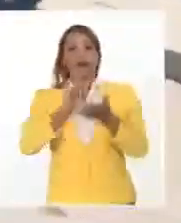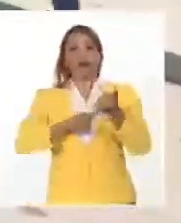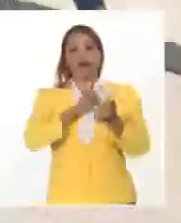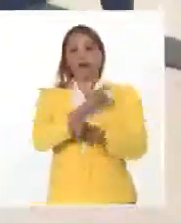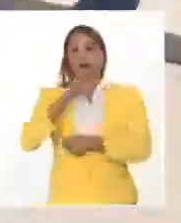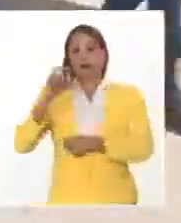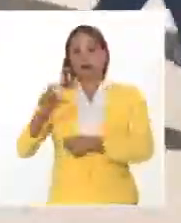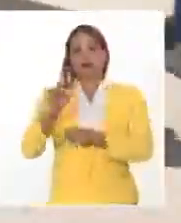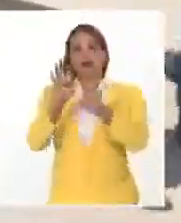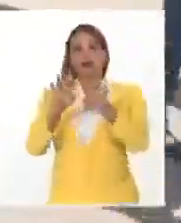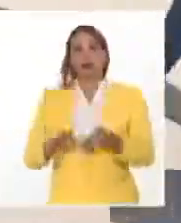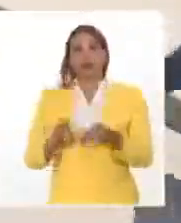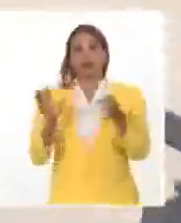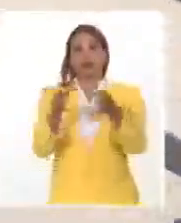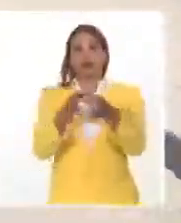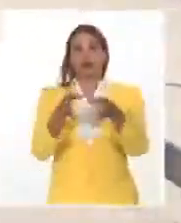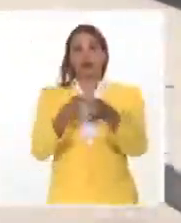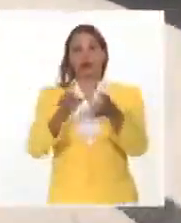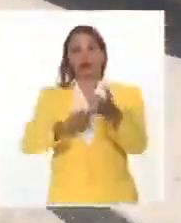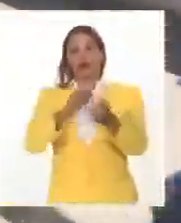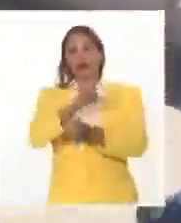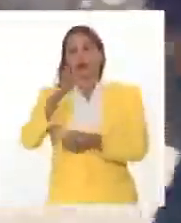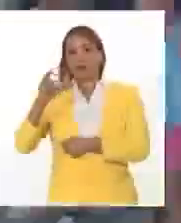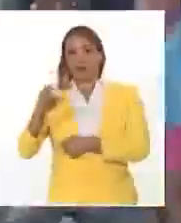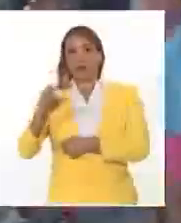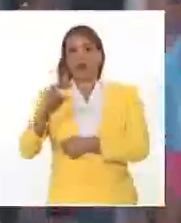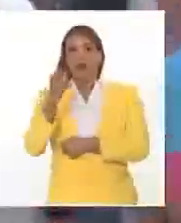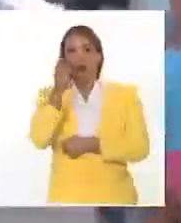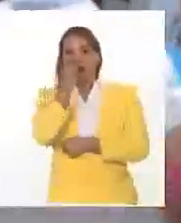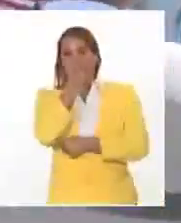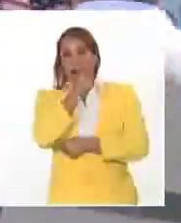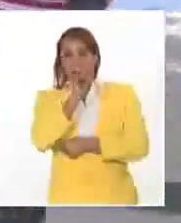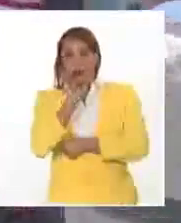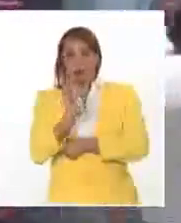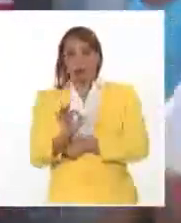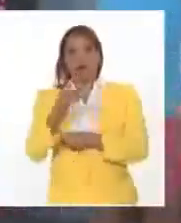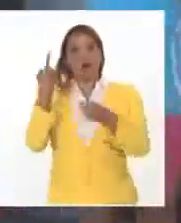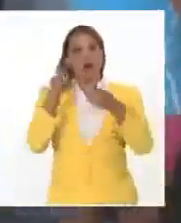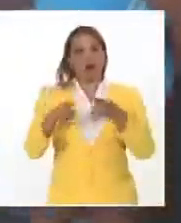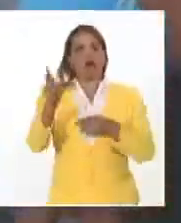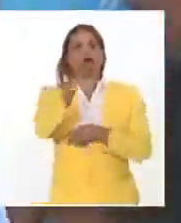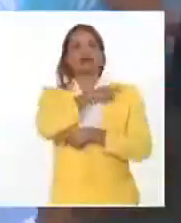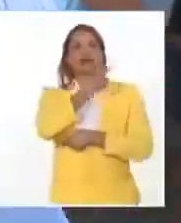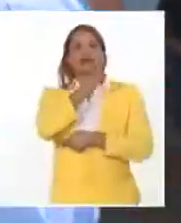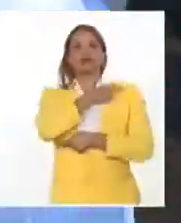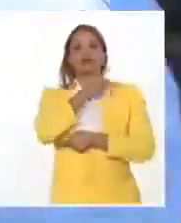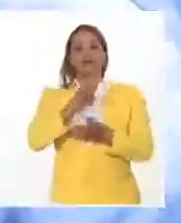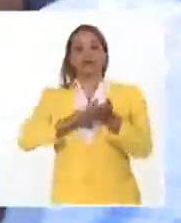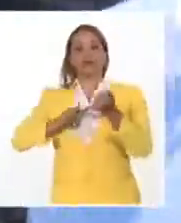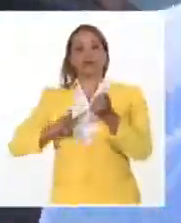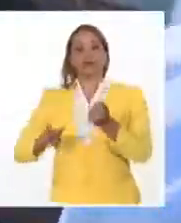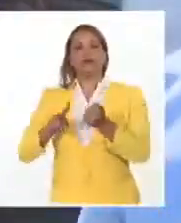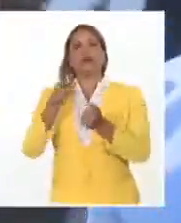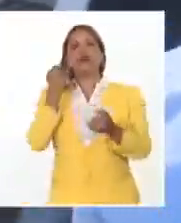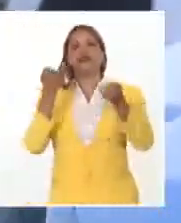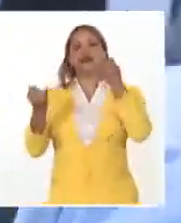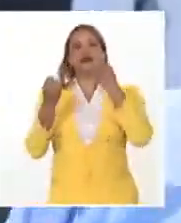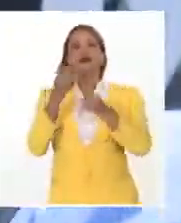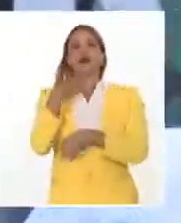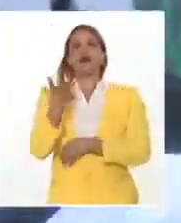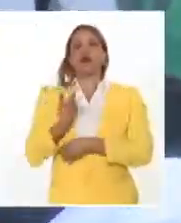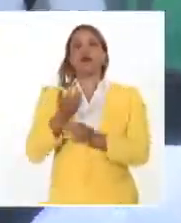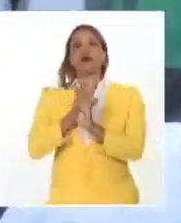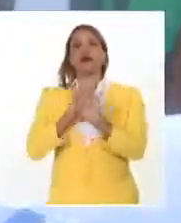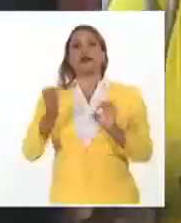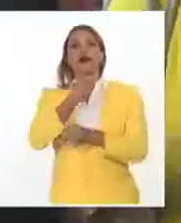secretario de organización del Comité Central del Partido, Roberto Morales Ojeda, y otras autoridades del territorio, se interesó por la calidad de vida